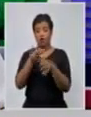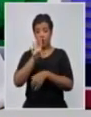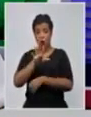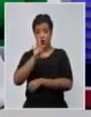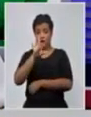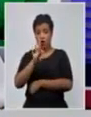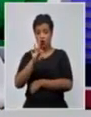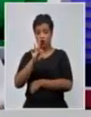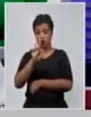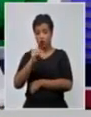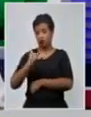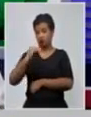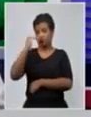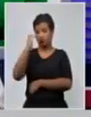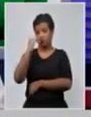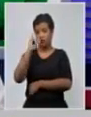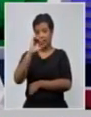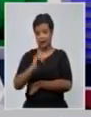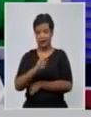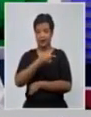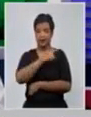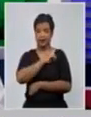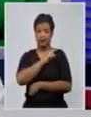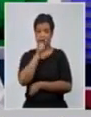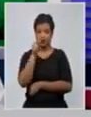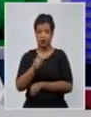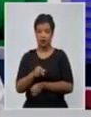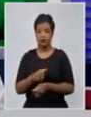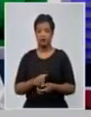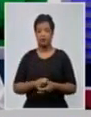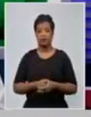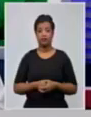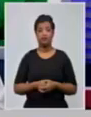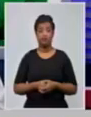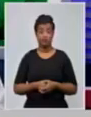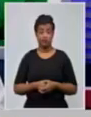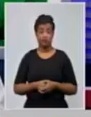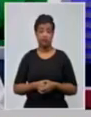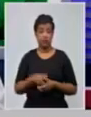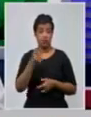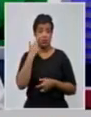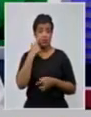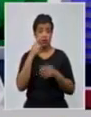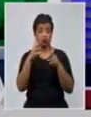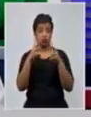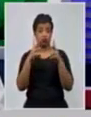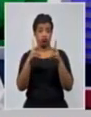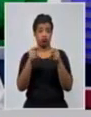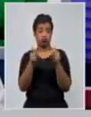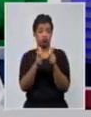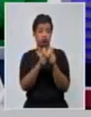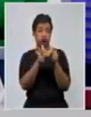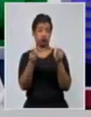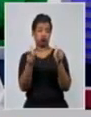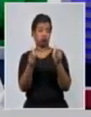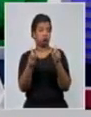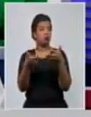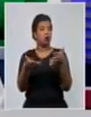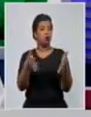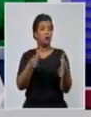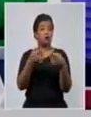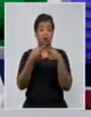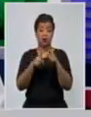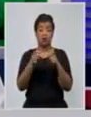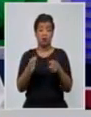por 60 en el día de ayer. Pudiéramos decir que es una cifra que no es de las mayores, pero de todas formas para